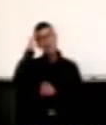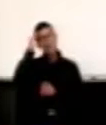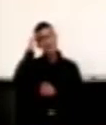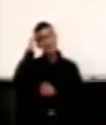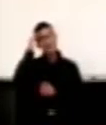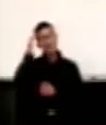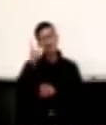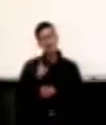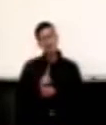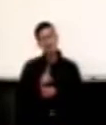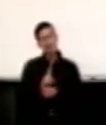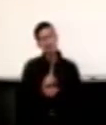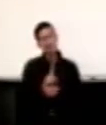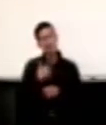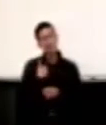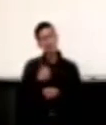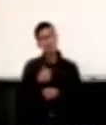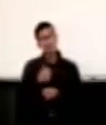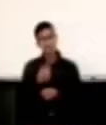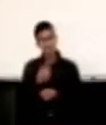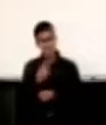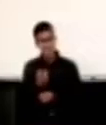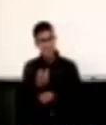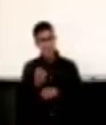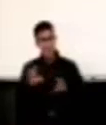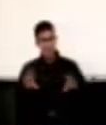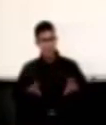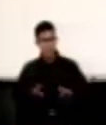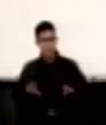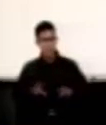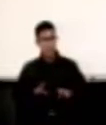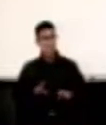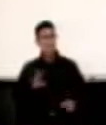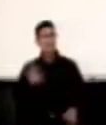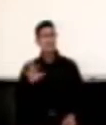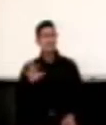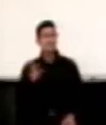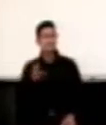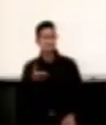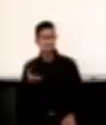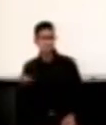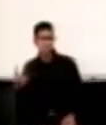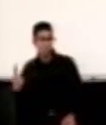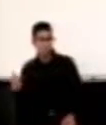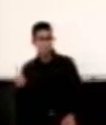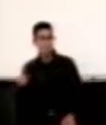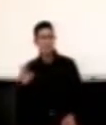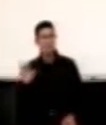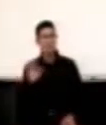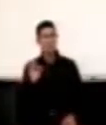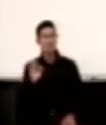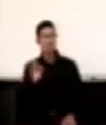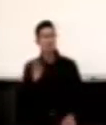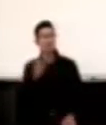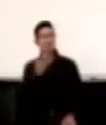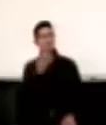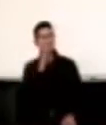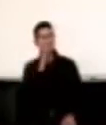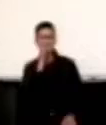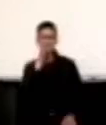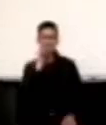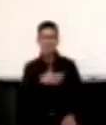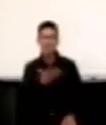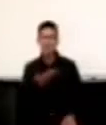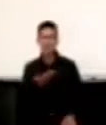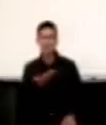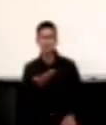es cuando se van a dar cuenta pues, de que todas aquellas conductas que quizás no han sido lo más afortunadas, por comentarlo